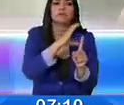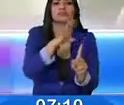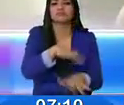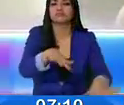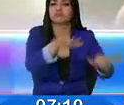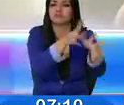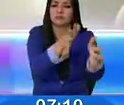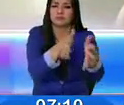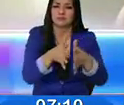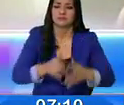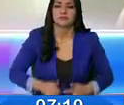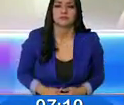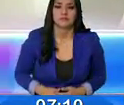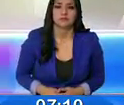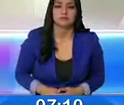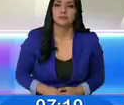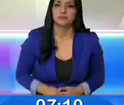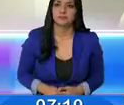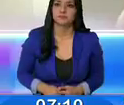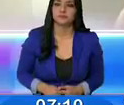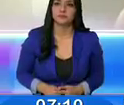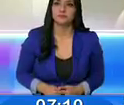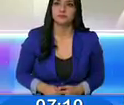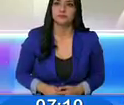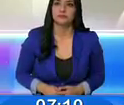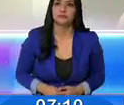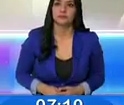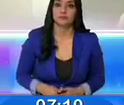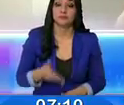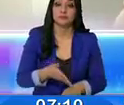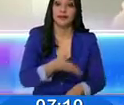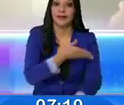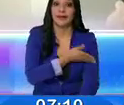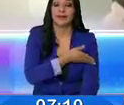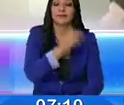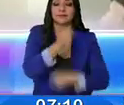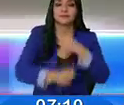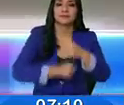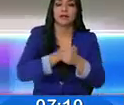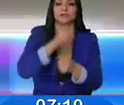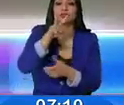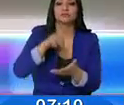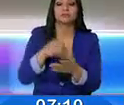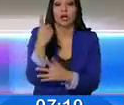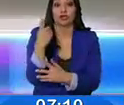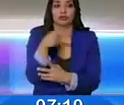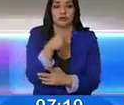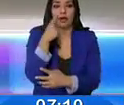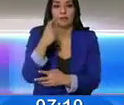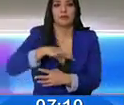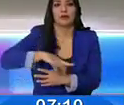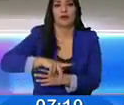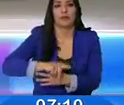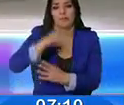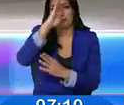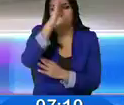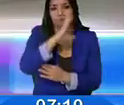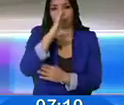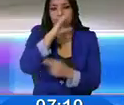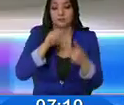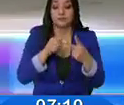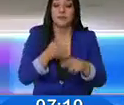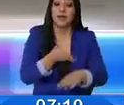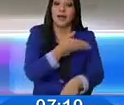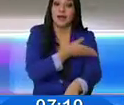Se pudo constatar que tenía una orden de detención en el 2011 por robo. El tiempo pasado ya mantenía